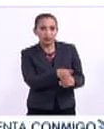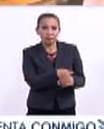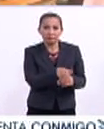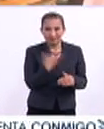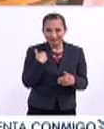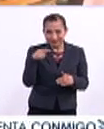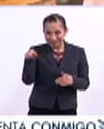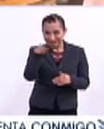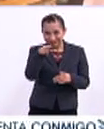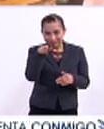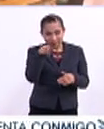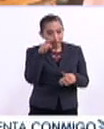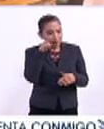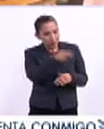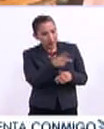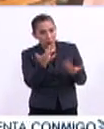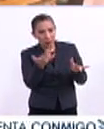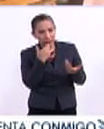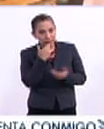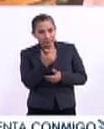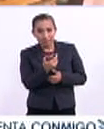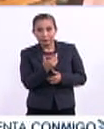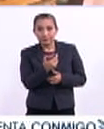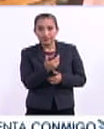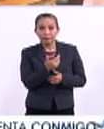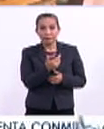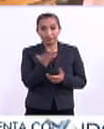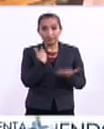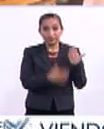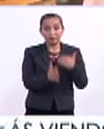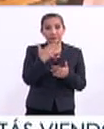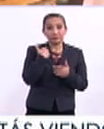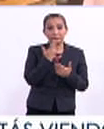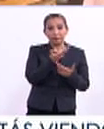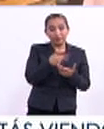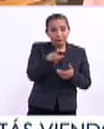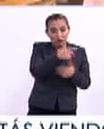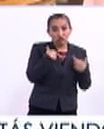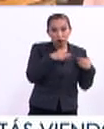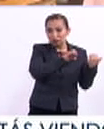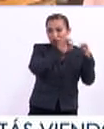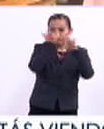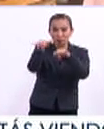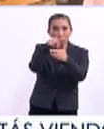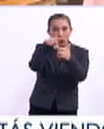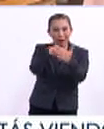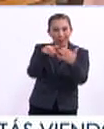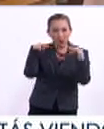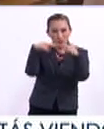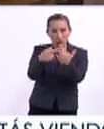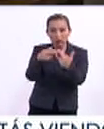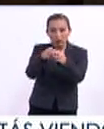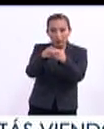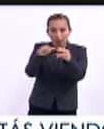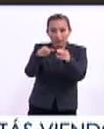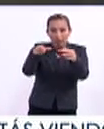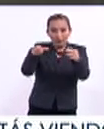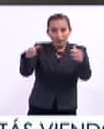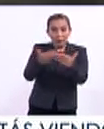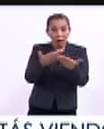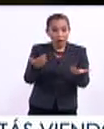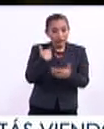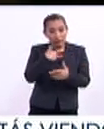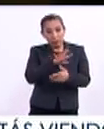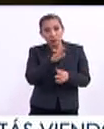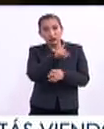tú te das cuenta, o sea, una buena medida de éxito, de interés, pues son estos eventos que han ido creciendo, y pues ahorita tenemos más o